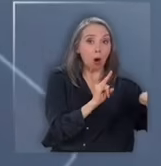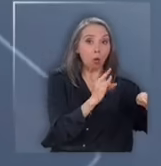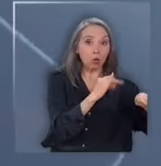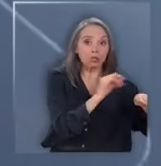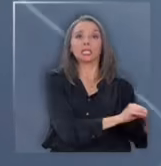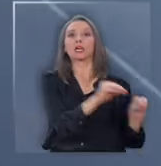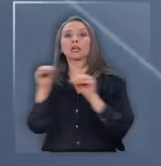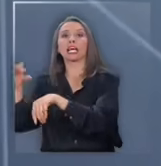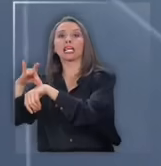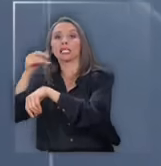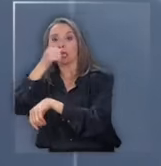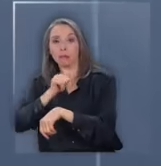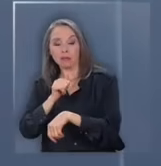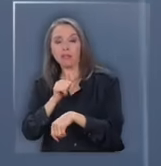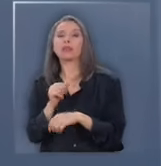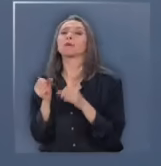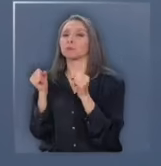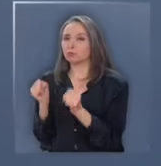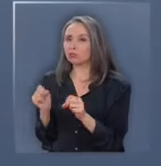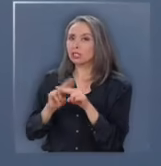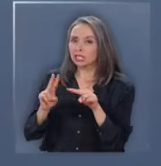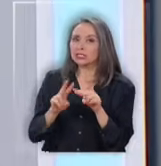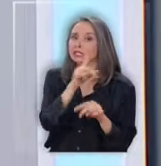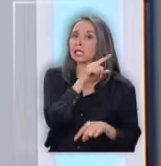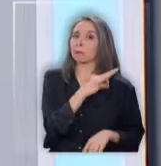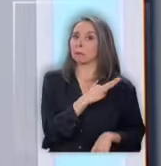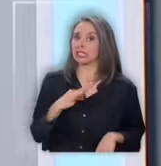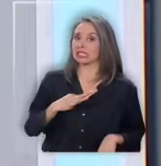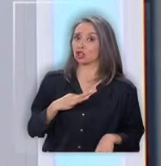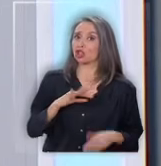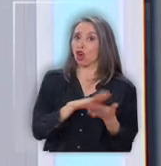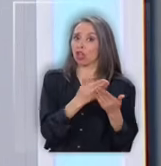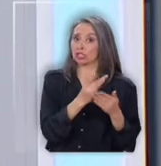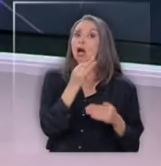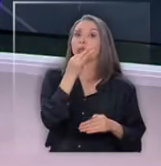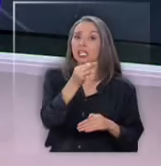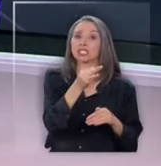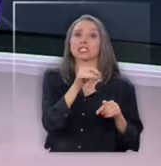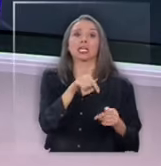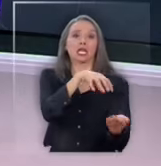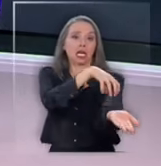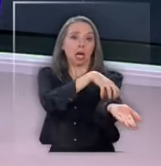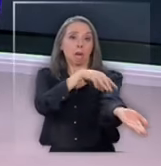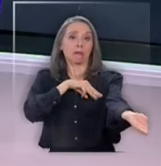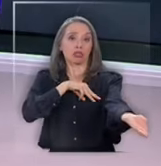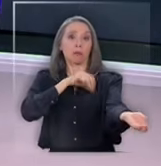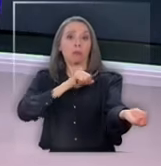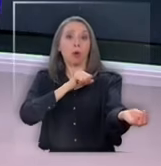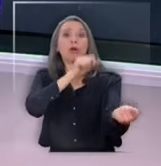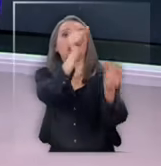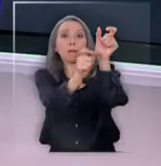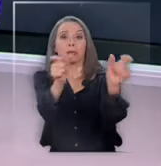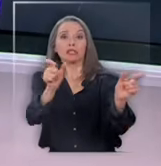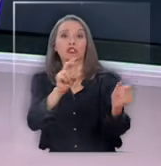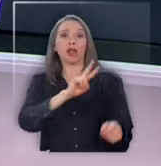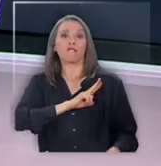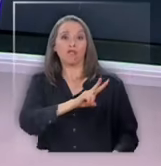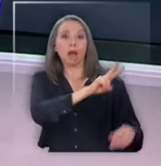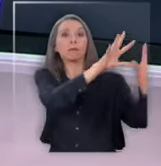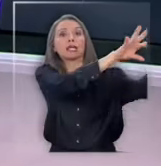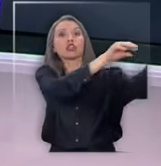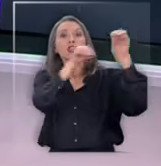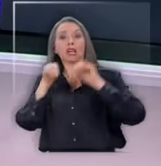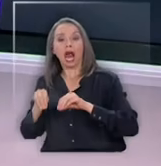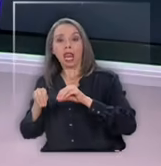también ha señalado tenemos posibilidades de hacer derivaciones de no solamente en la metropolitana si es necesario podemos traer gente de valparaíso si es